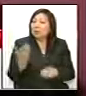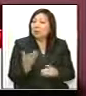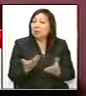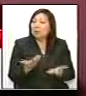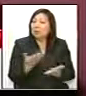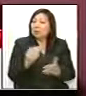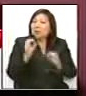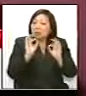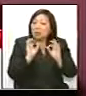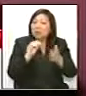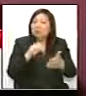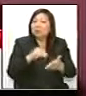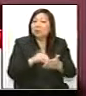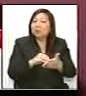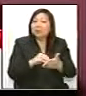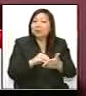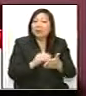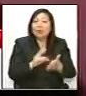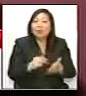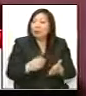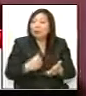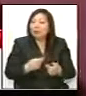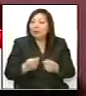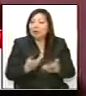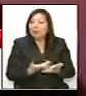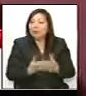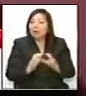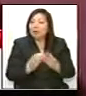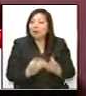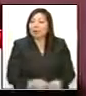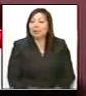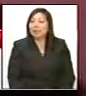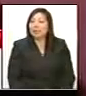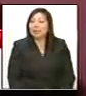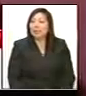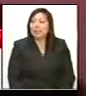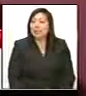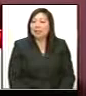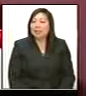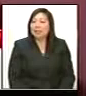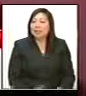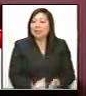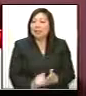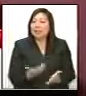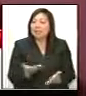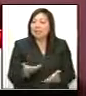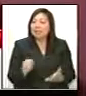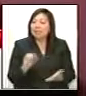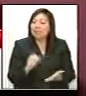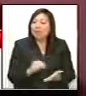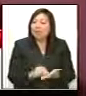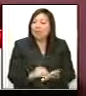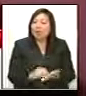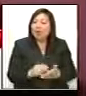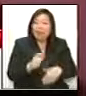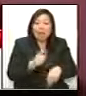casi fijo, casi no podemos moverlo en el Congreso de la República, así que lo que hay que pelear es más bien a la